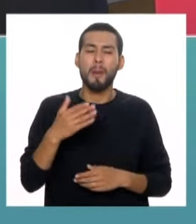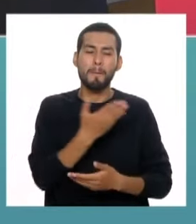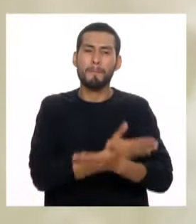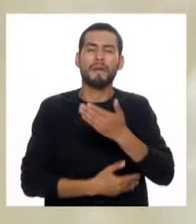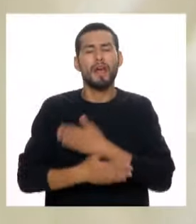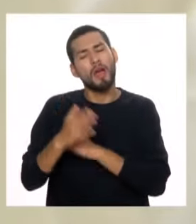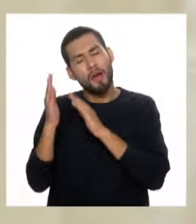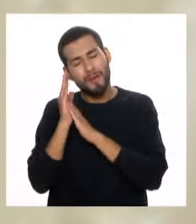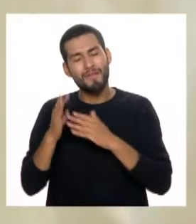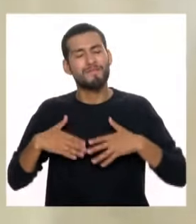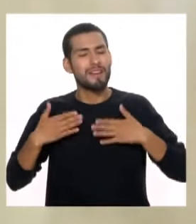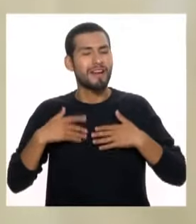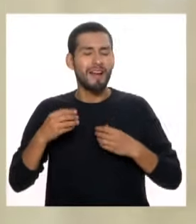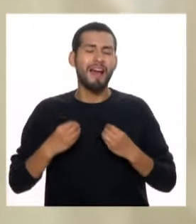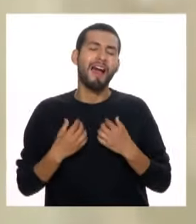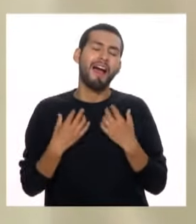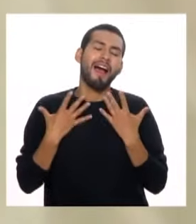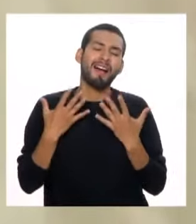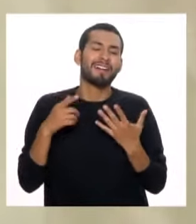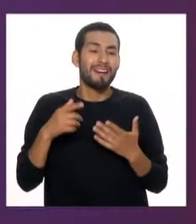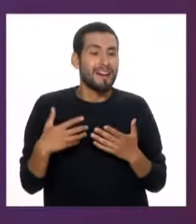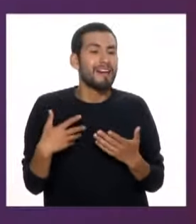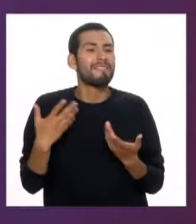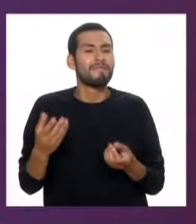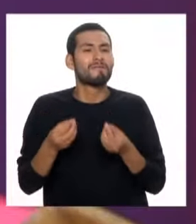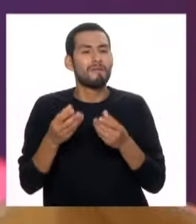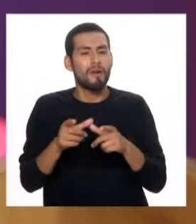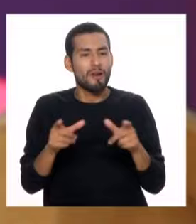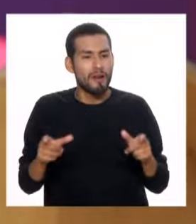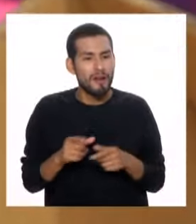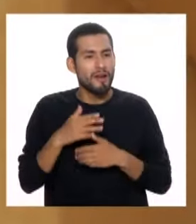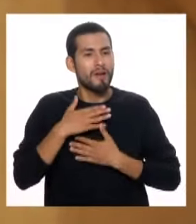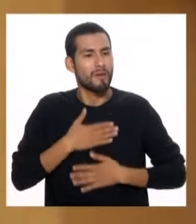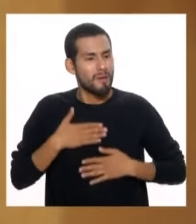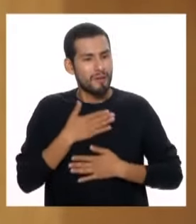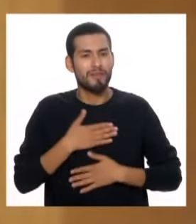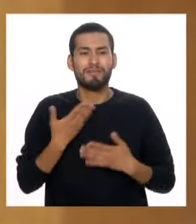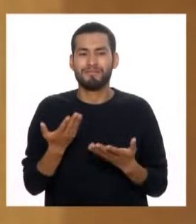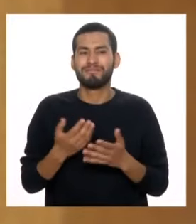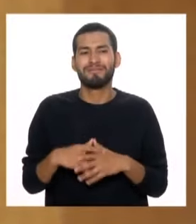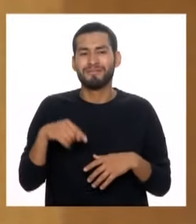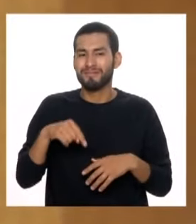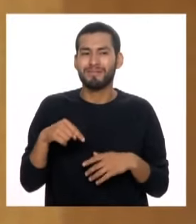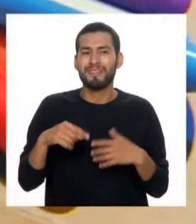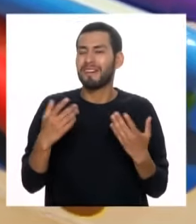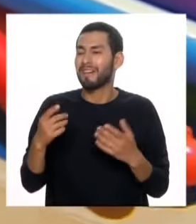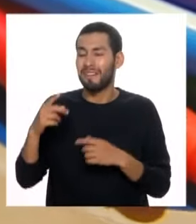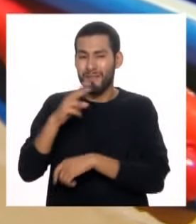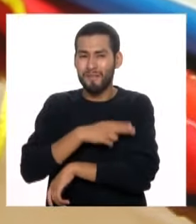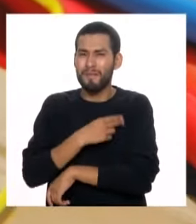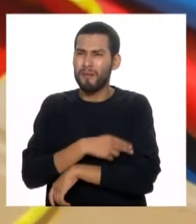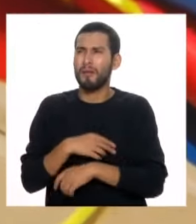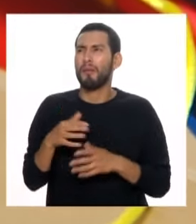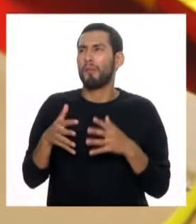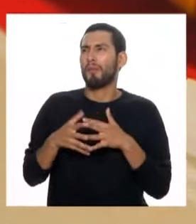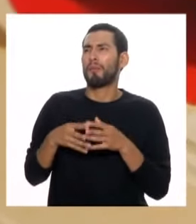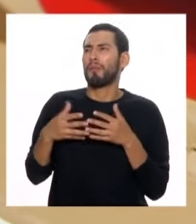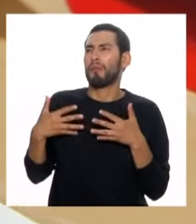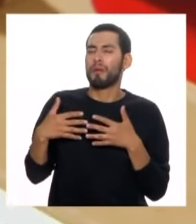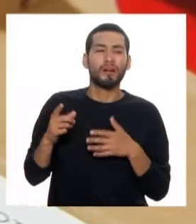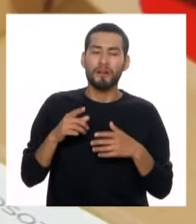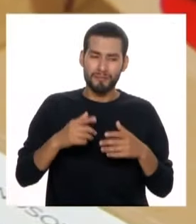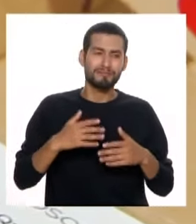porque cura al niño y además le da ese espacio lúdico y de entretenimiento que no tienen normalmente en los hospitales, ¿no? Es un proyecto